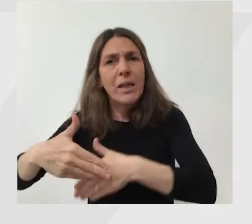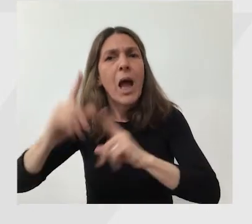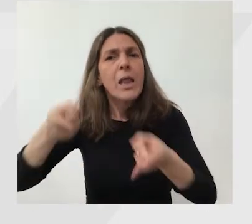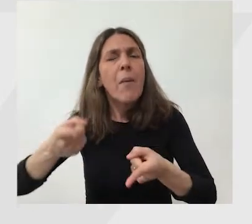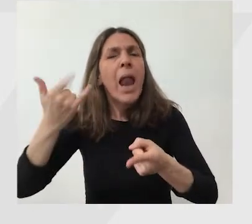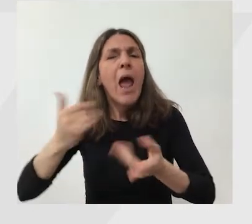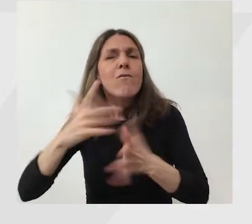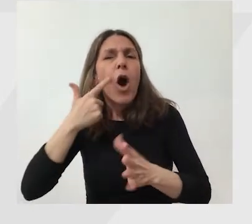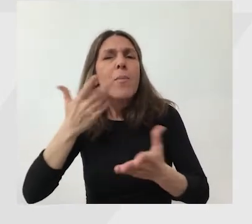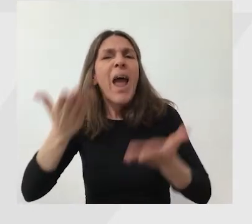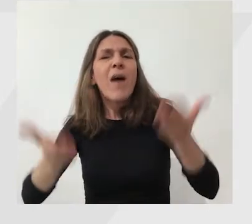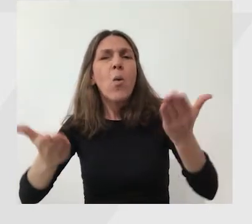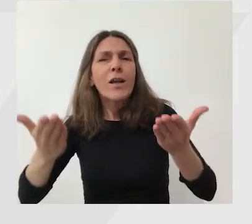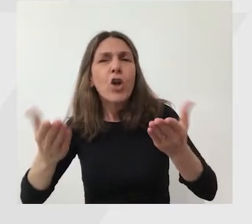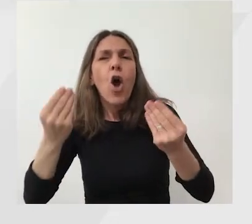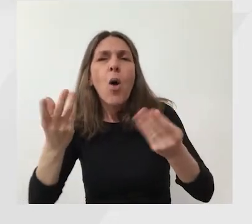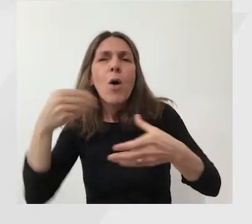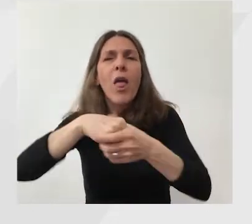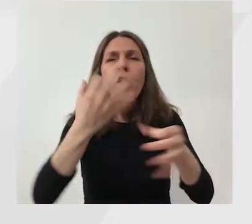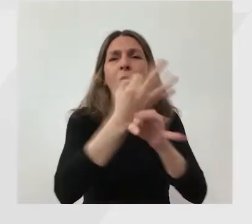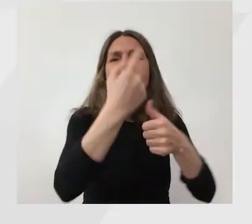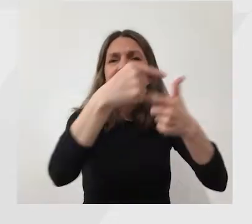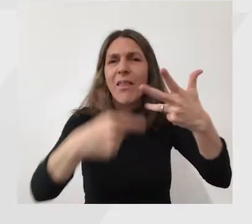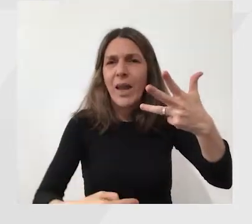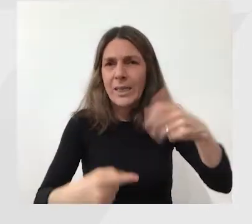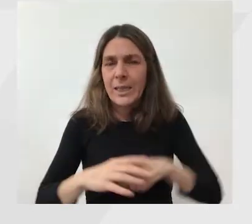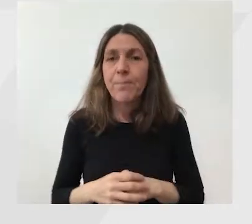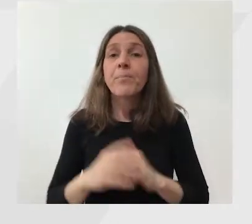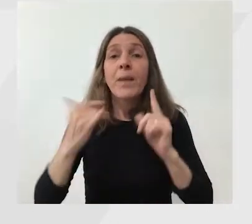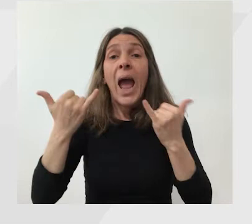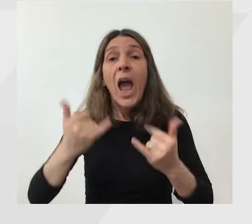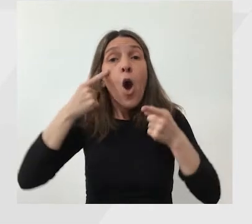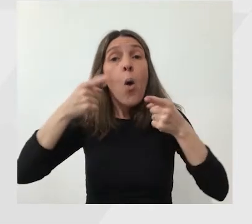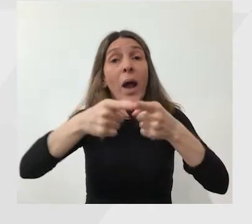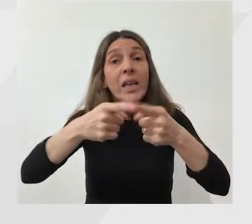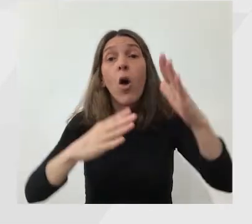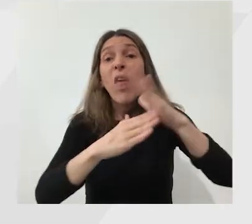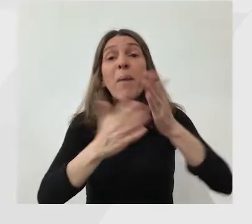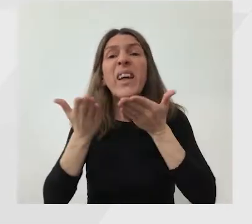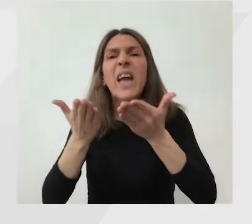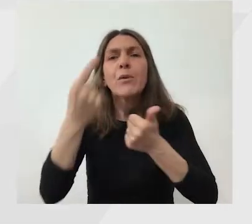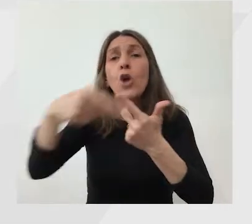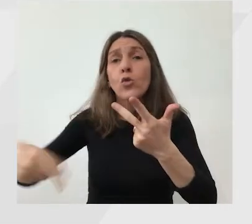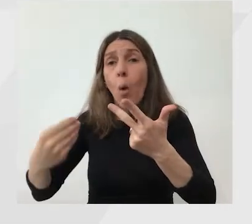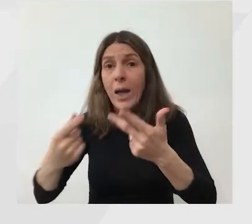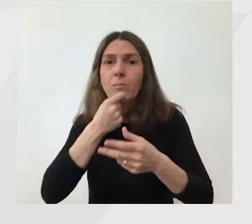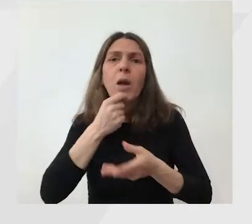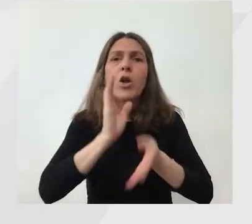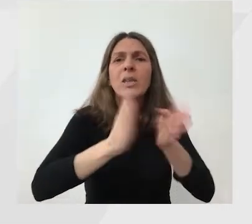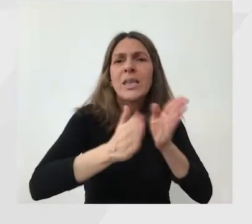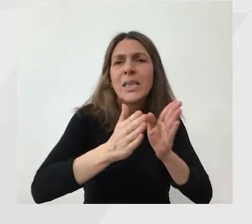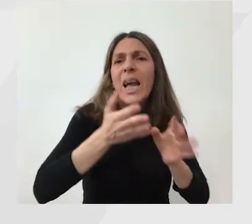de evaluación y categorización objetivos según tipos de servicios prestaciones terapéuticas educativas